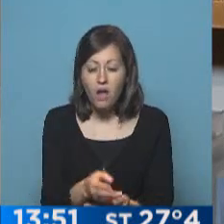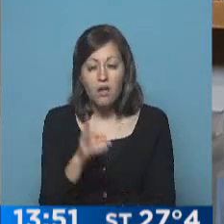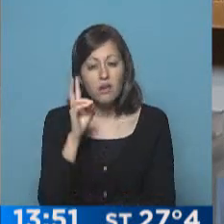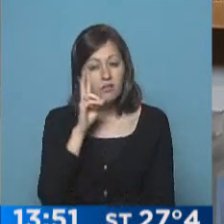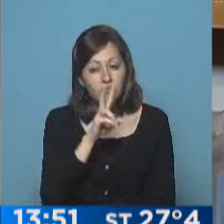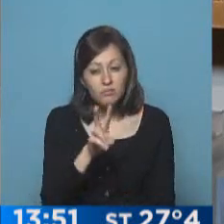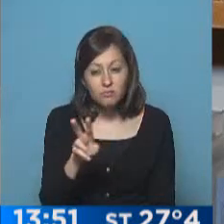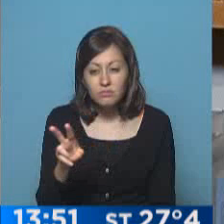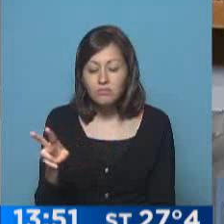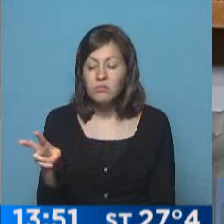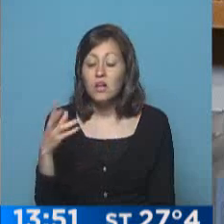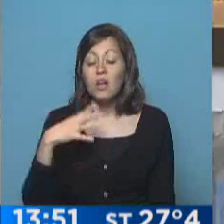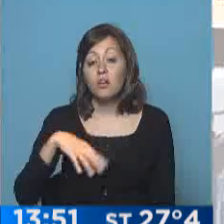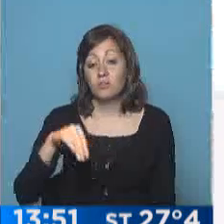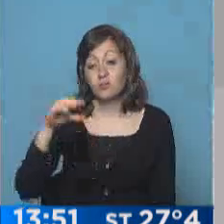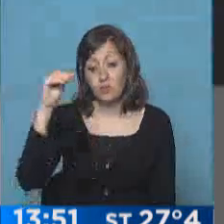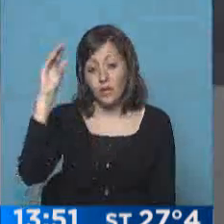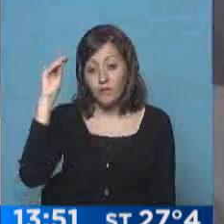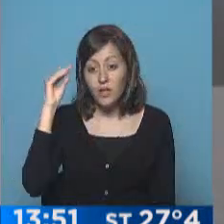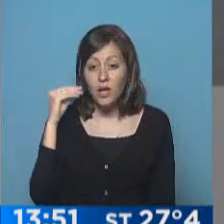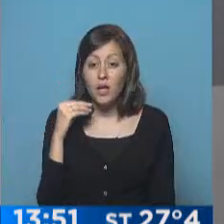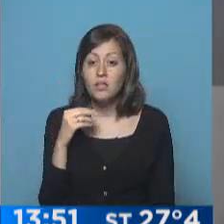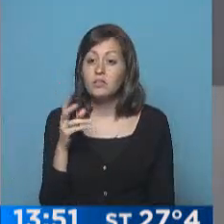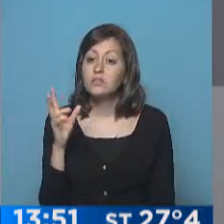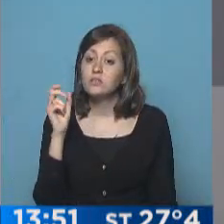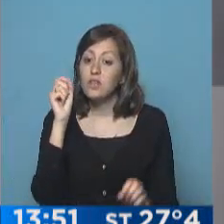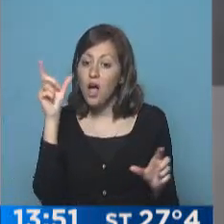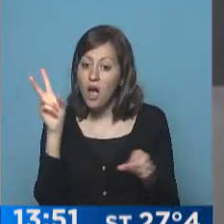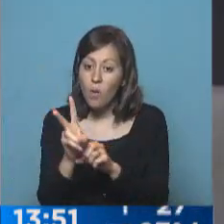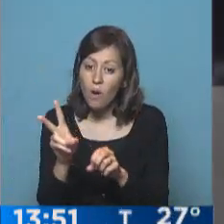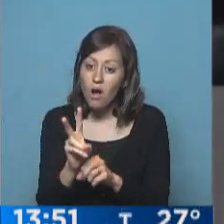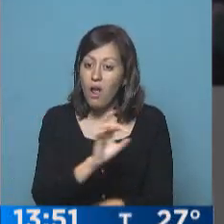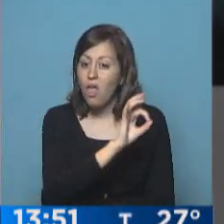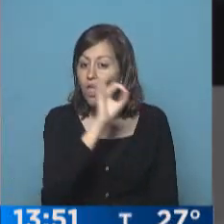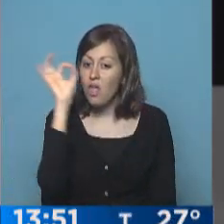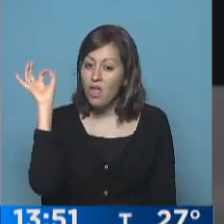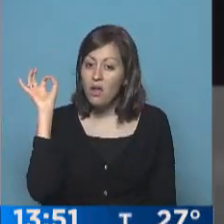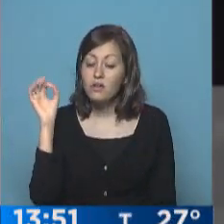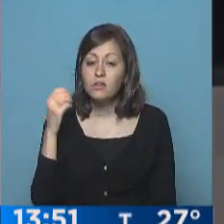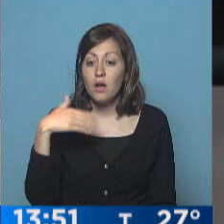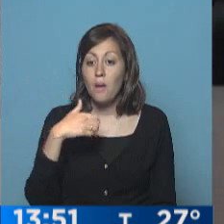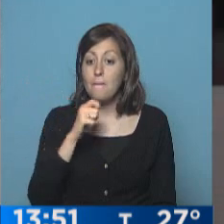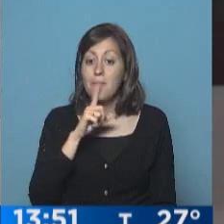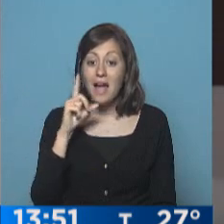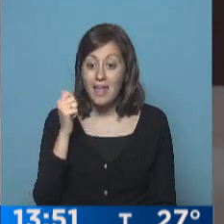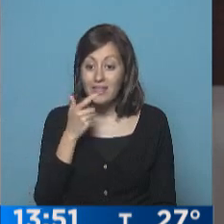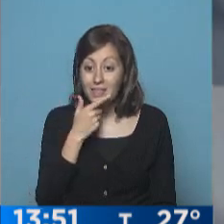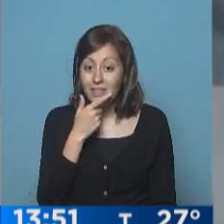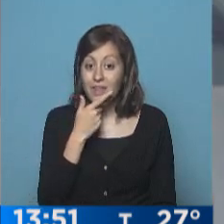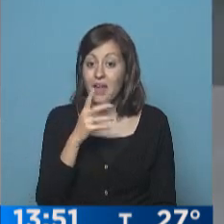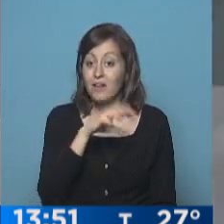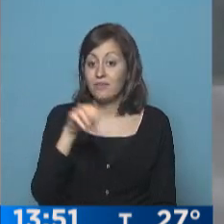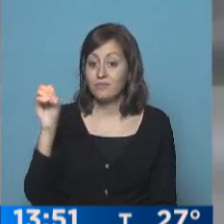Eh muchas veces aten Matías fue trasladado al servicio